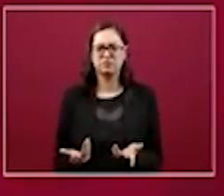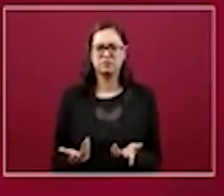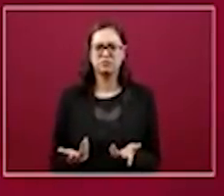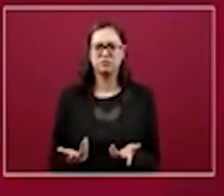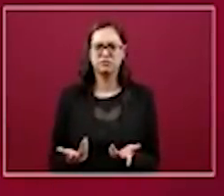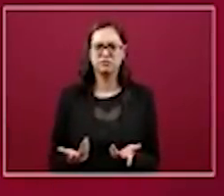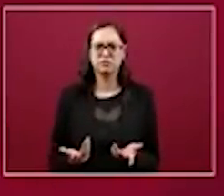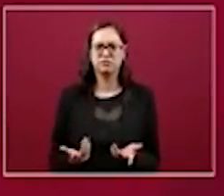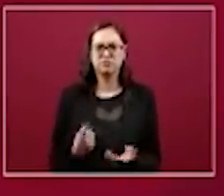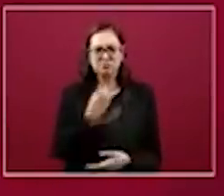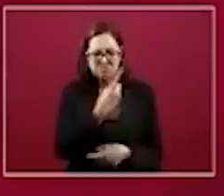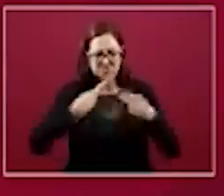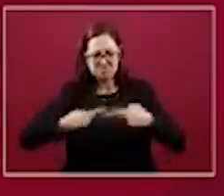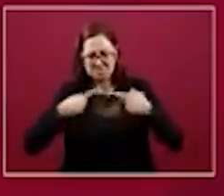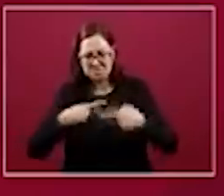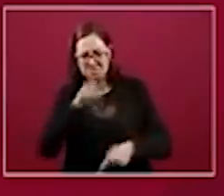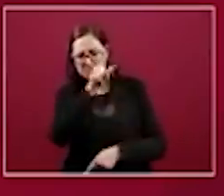promovió, impulsó,